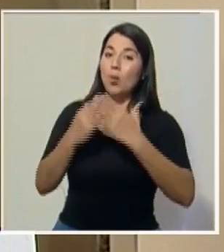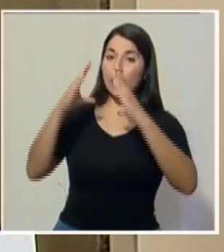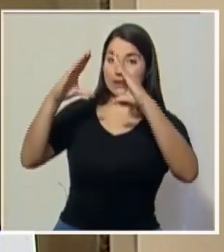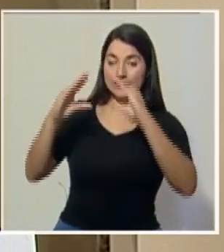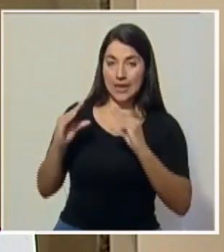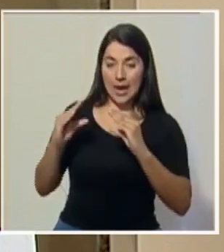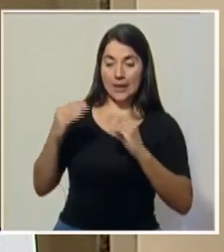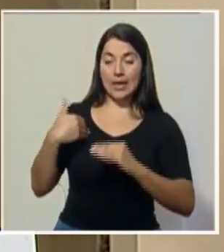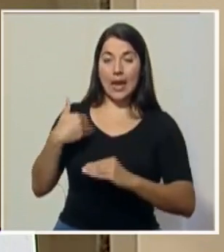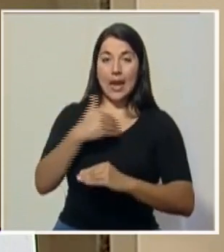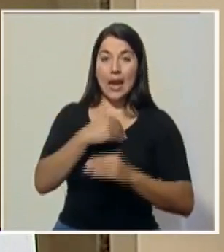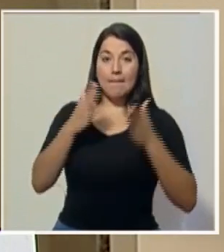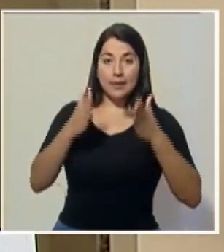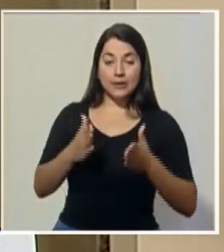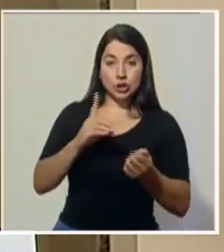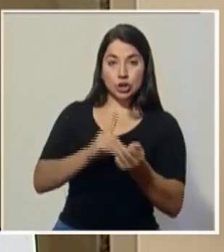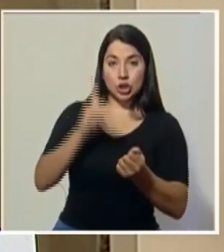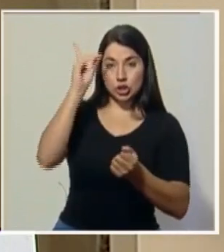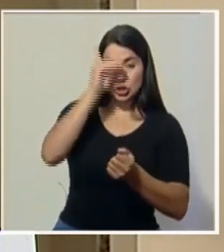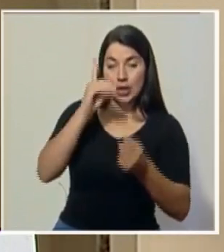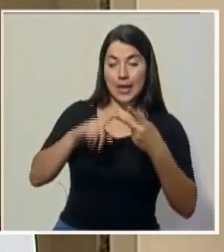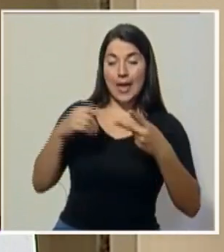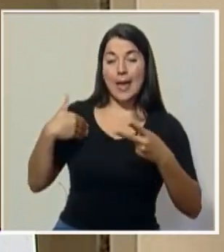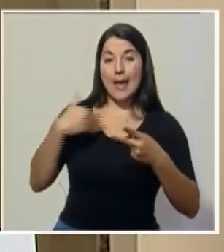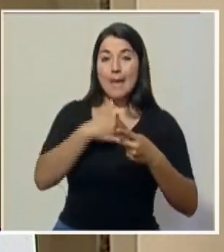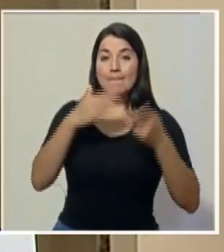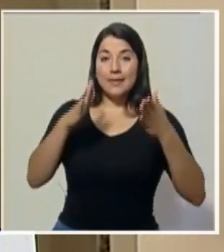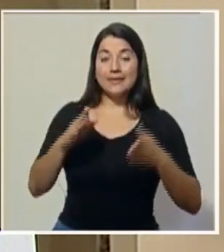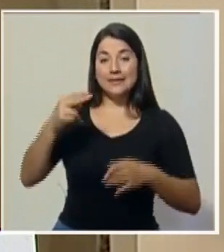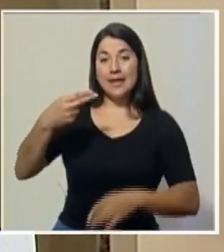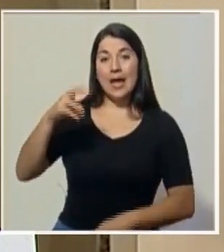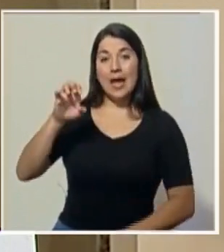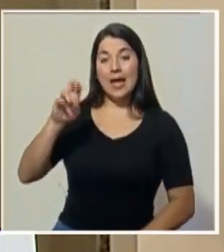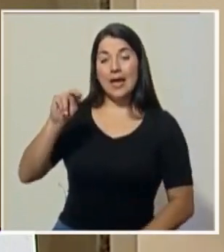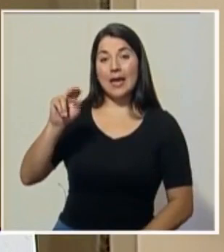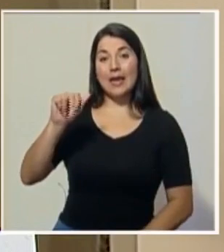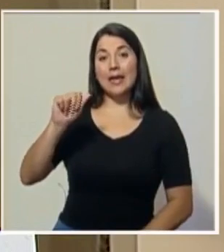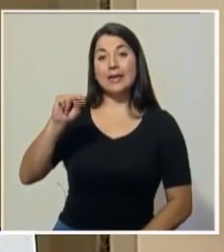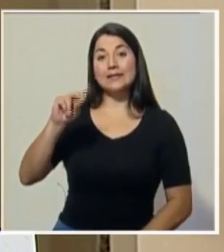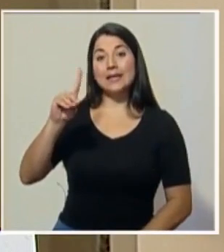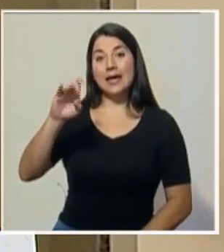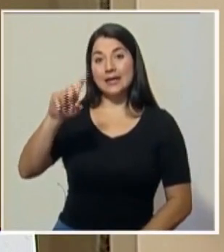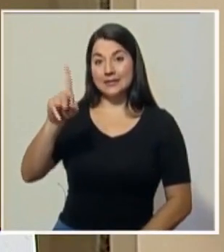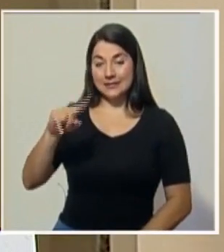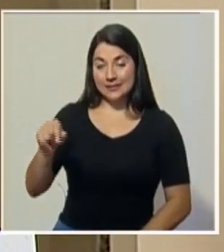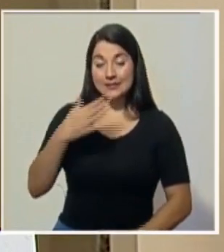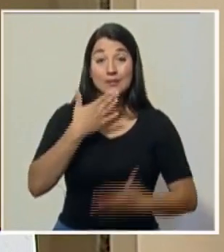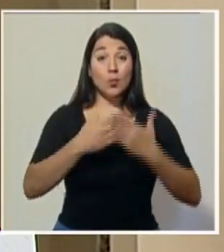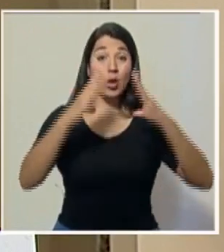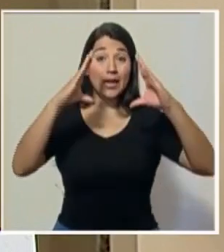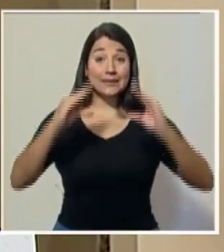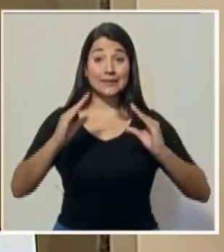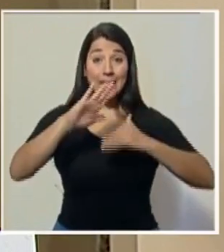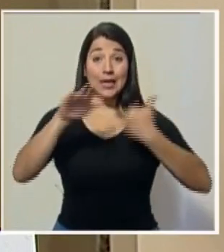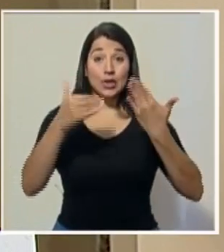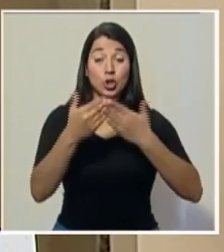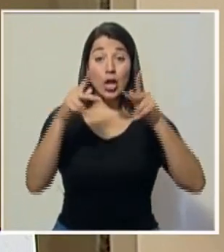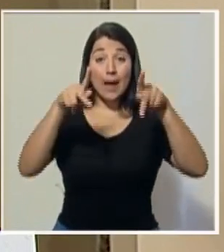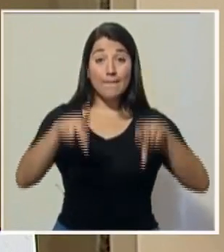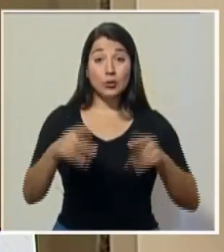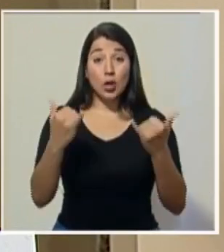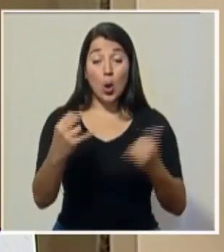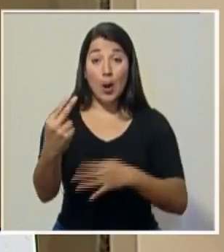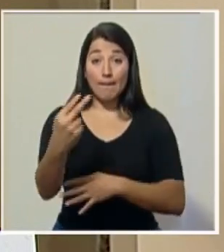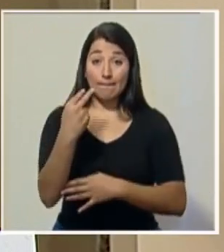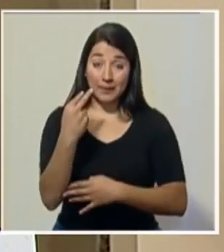buenas tardes, señor ministro Salas, señora ministra Hernández y todas las personas que hoy nos están siguiendo